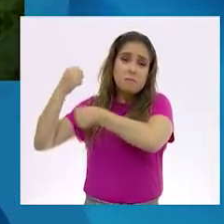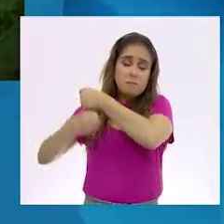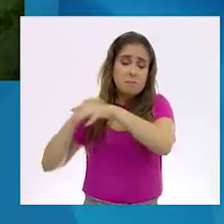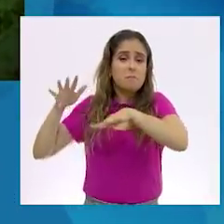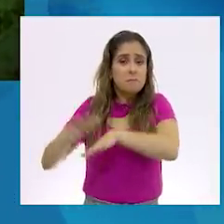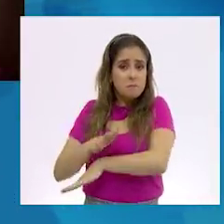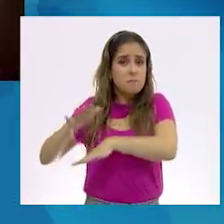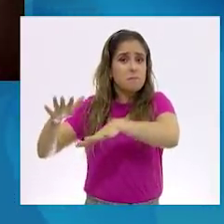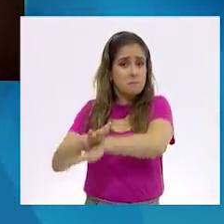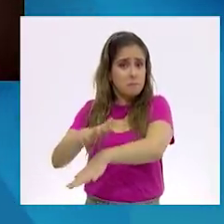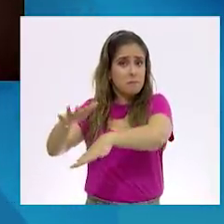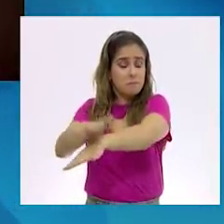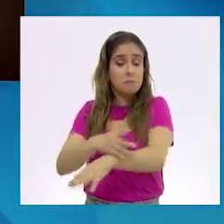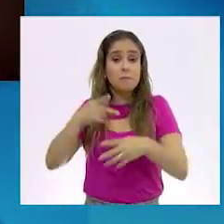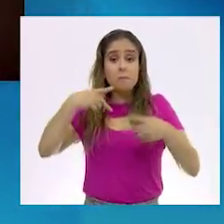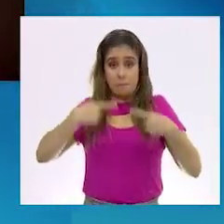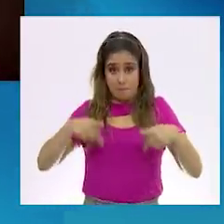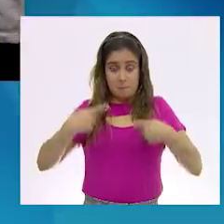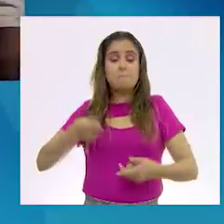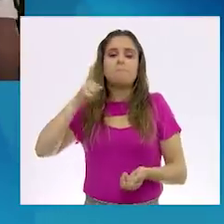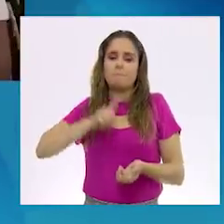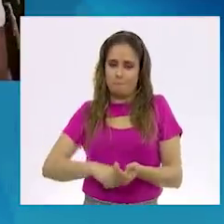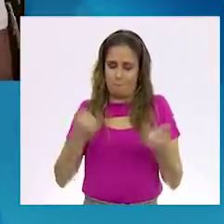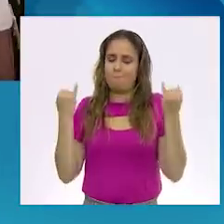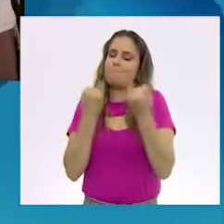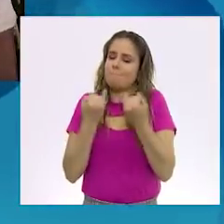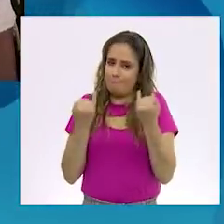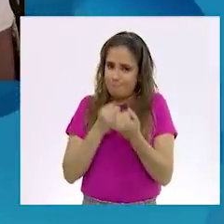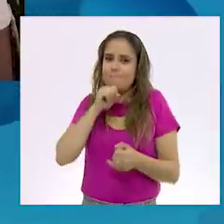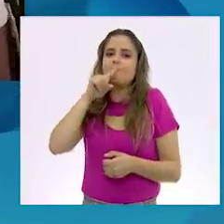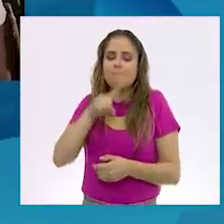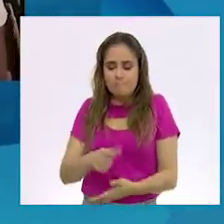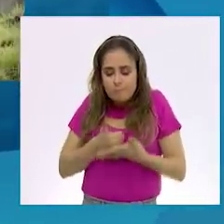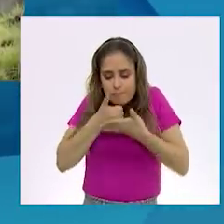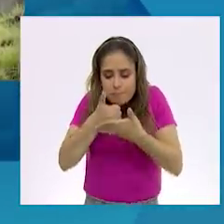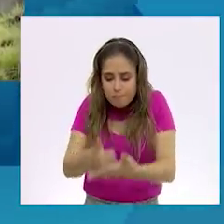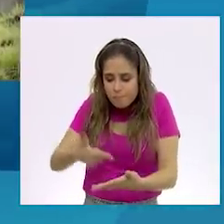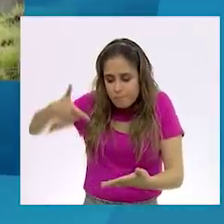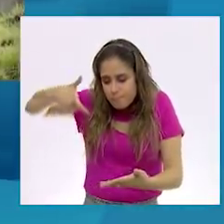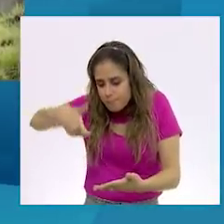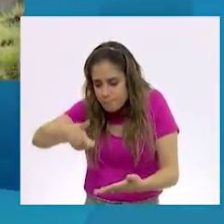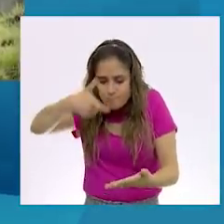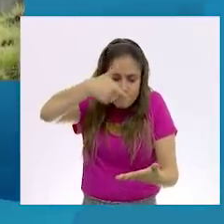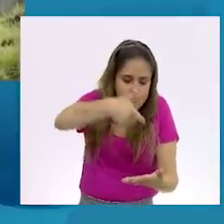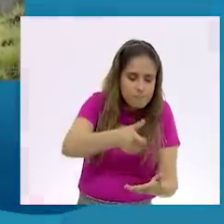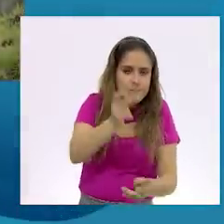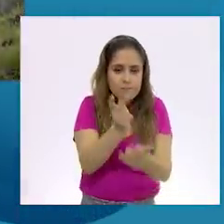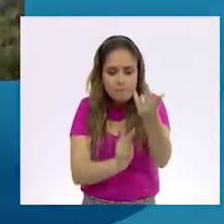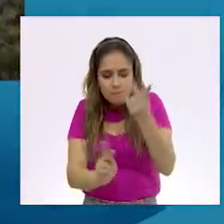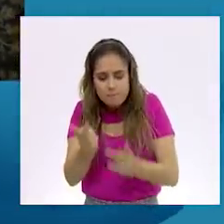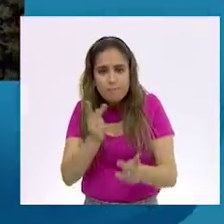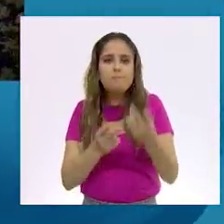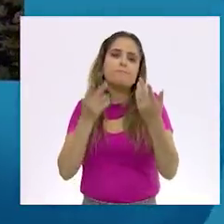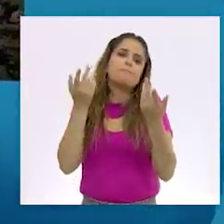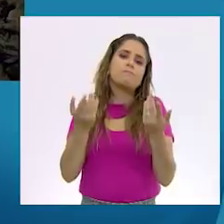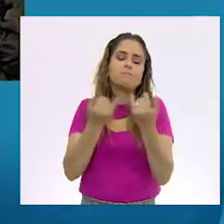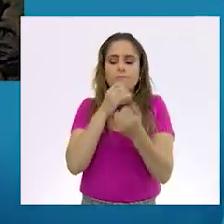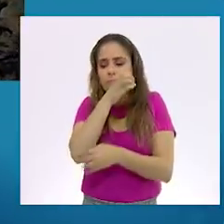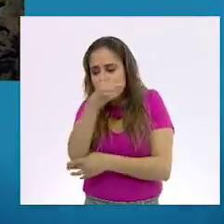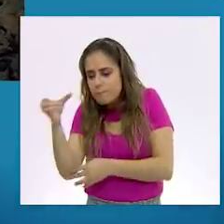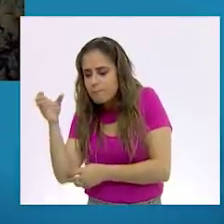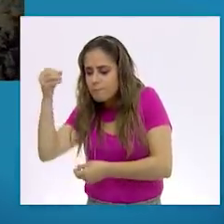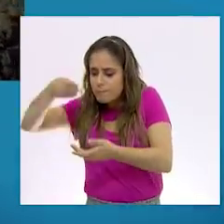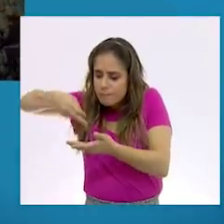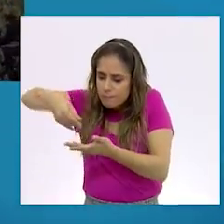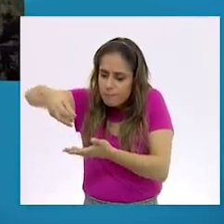contribuido también al proceso evolutivo a través de la selección que ha hecho de plantas y animales para su uso. La